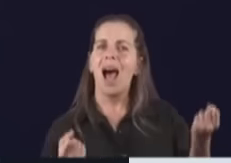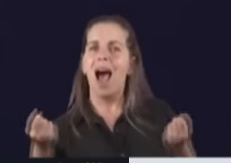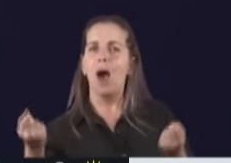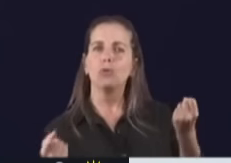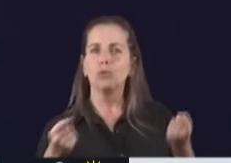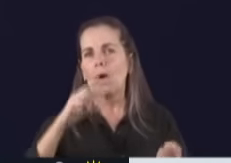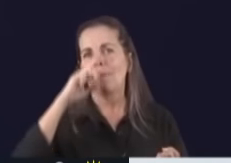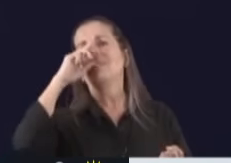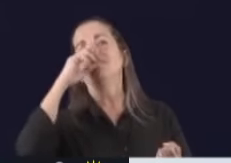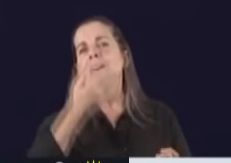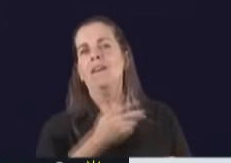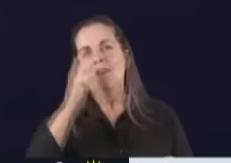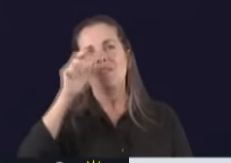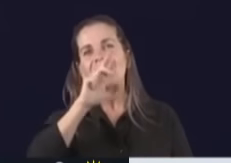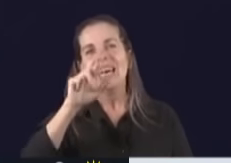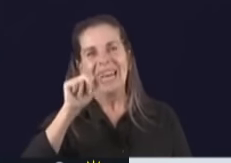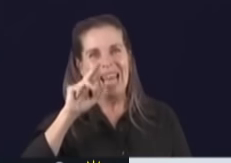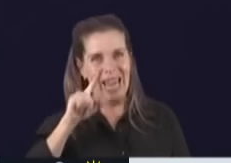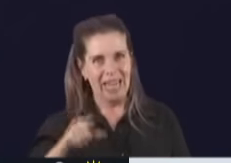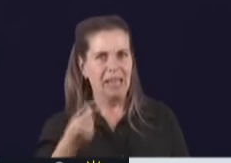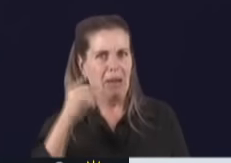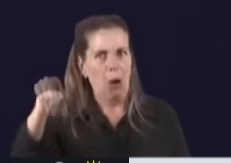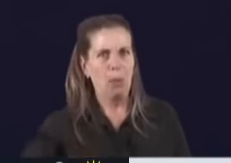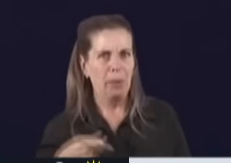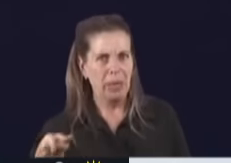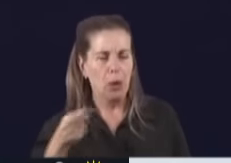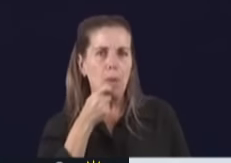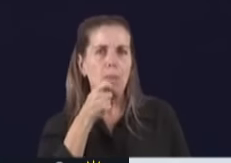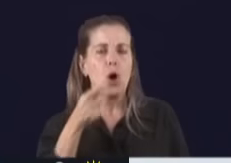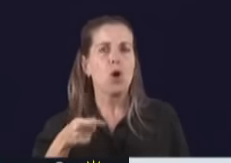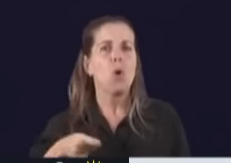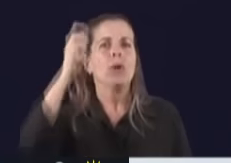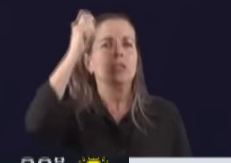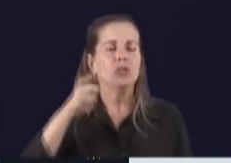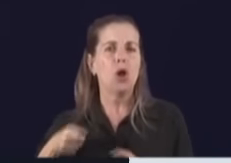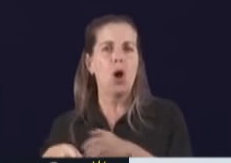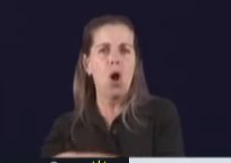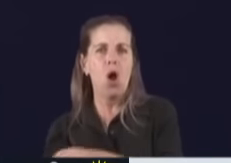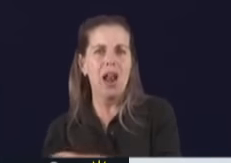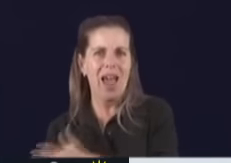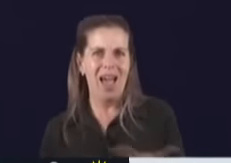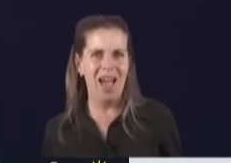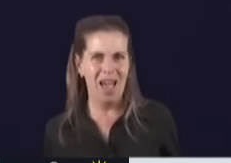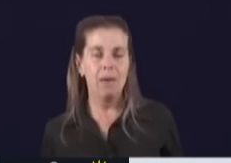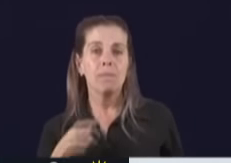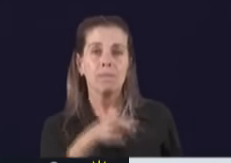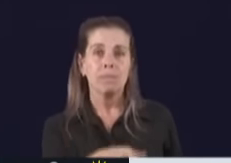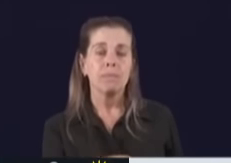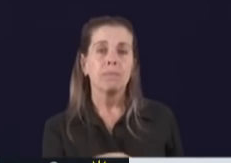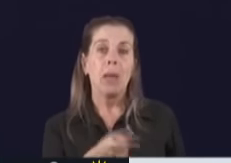F430 decomisada en una causa de narcotráfico y lavado de activos. El valor base fijado por la justicia es de